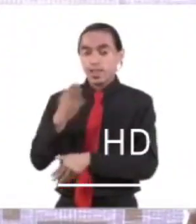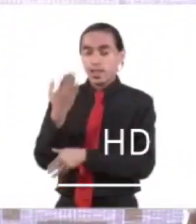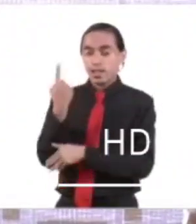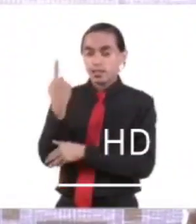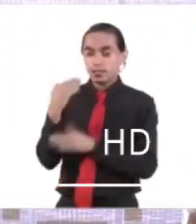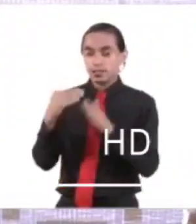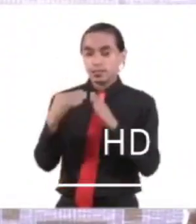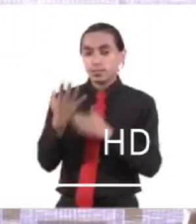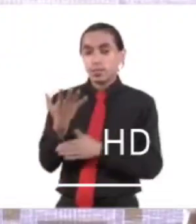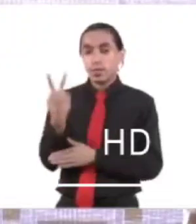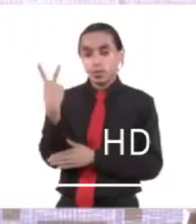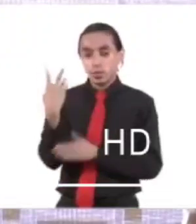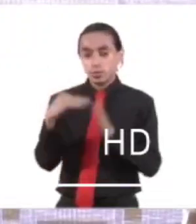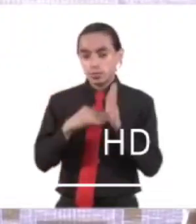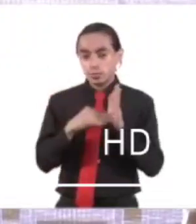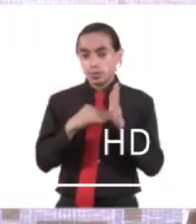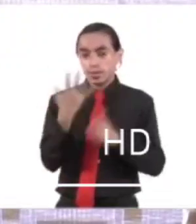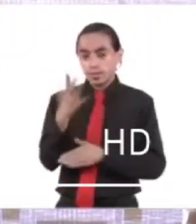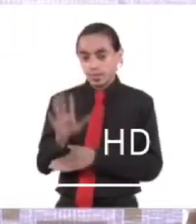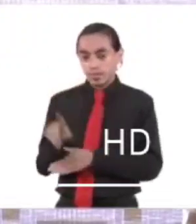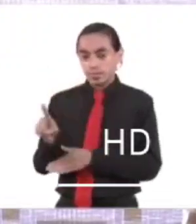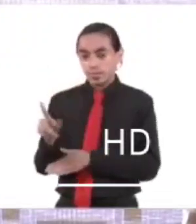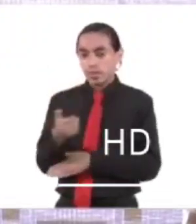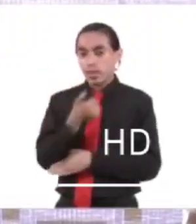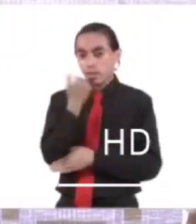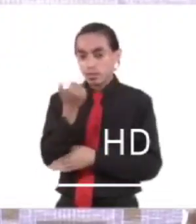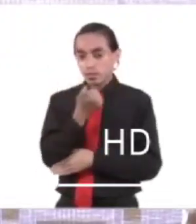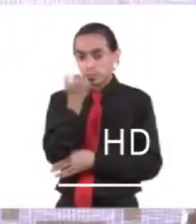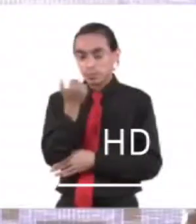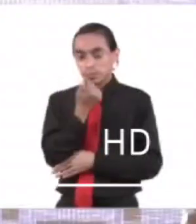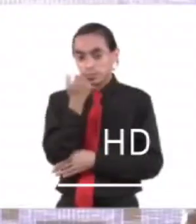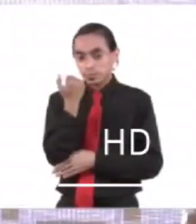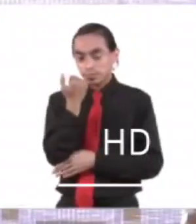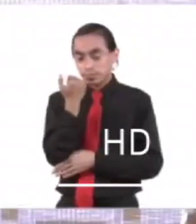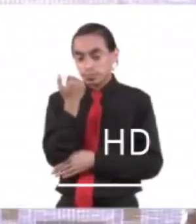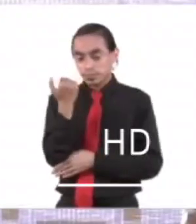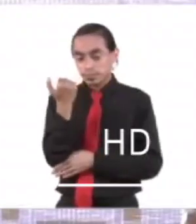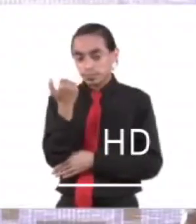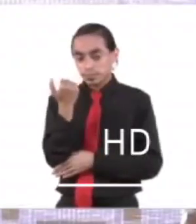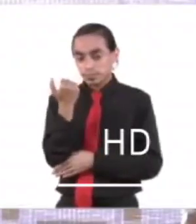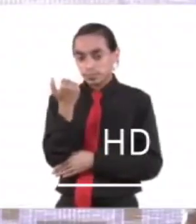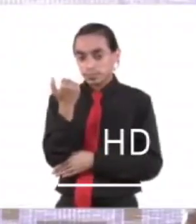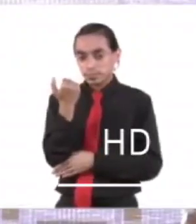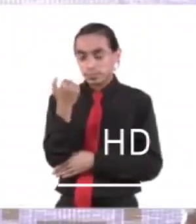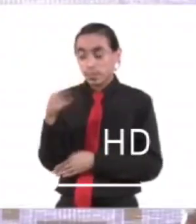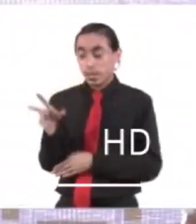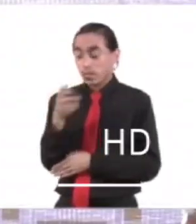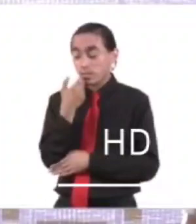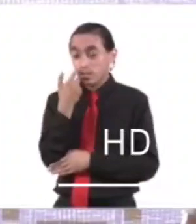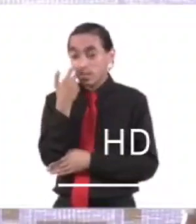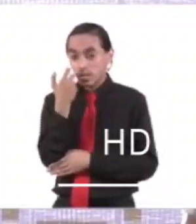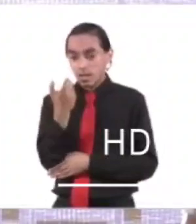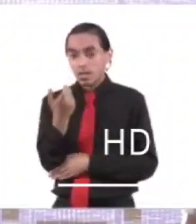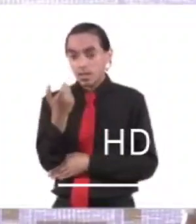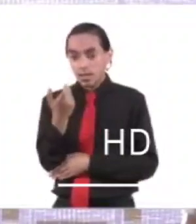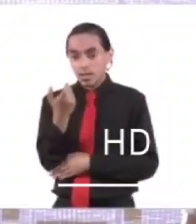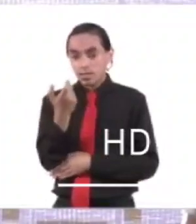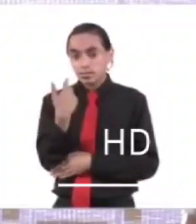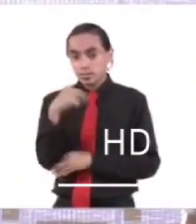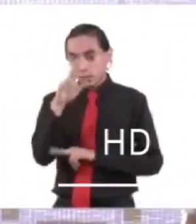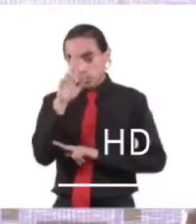año 2010, las y los estudiantes de la UACM querían rendir un